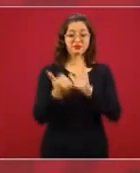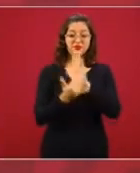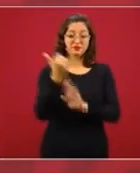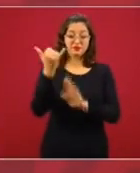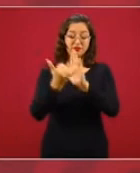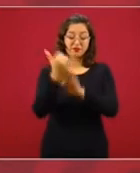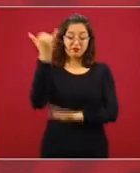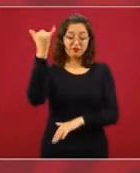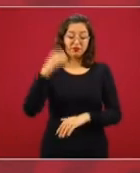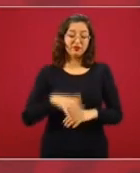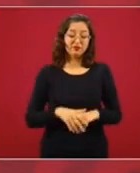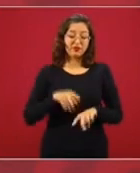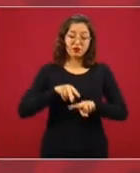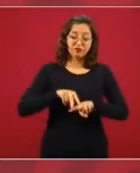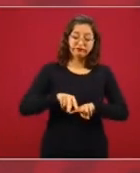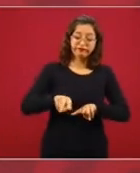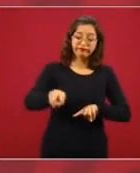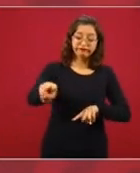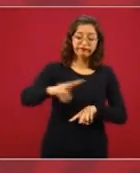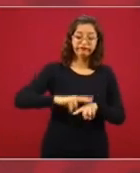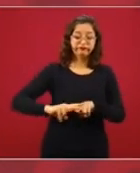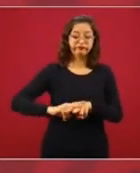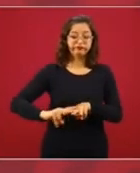del tren,